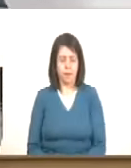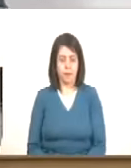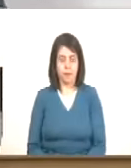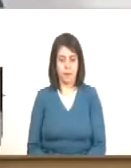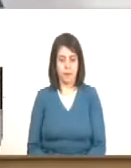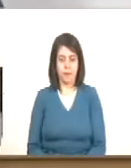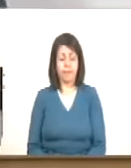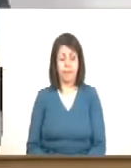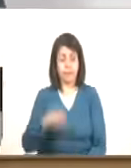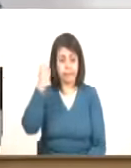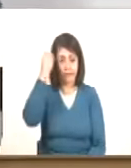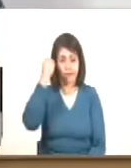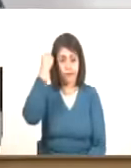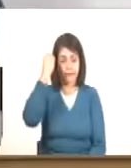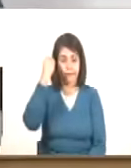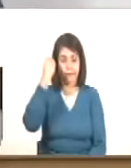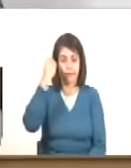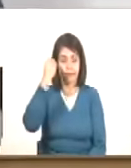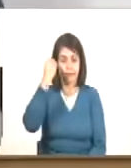En consideración.